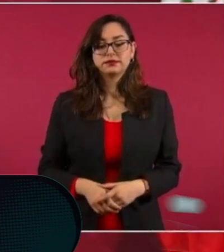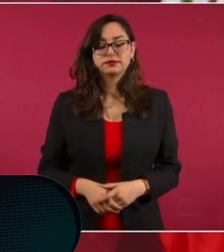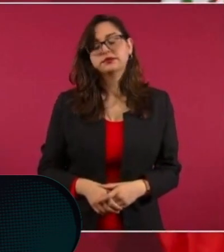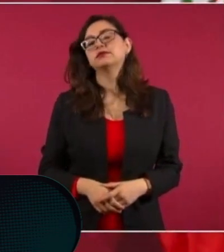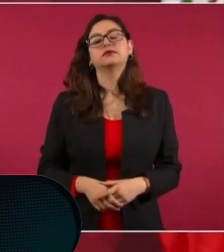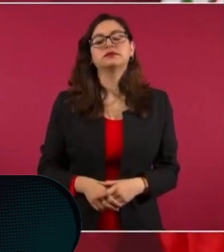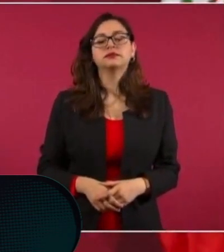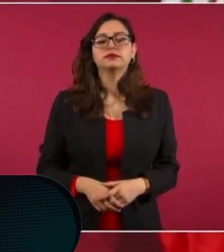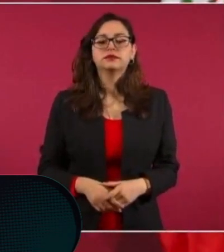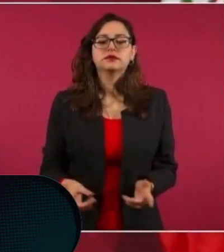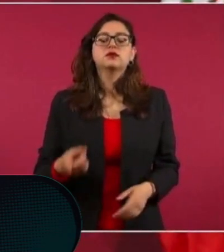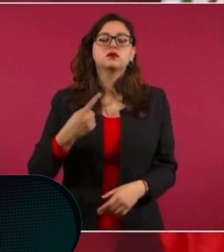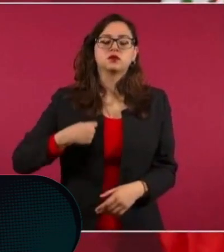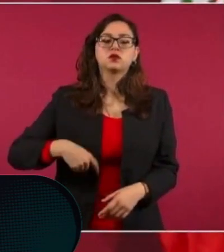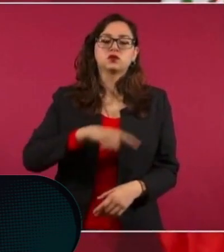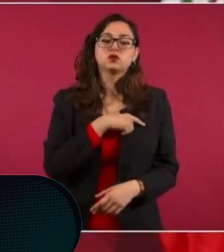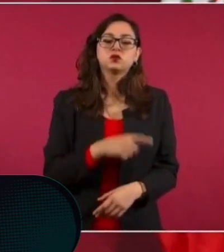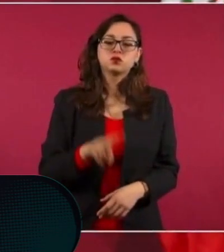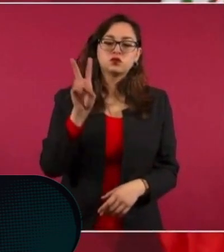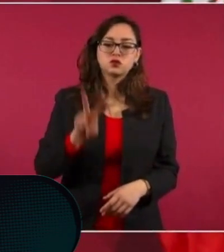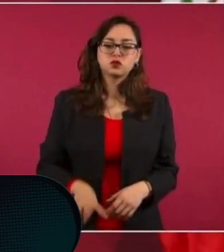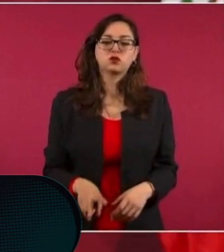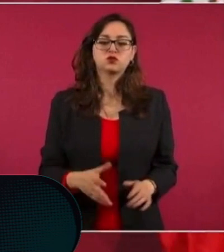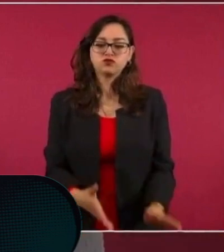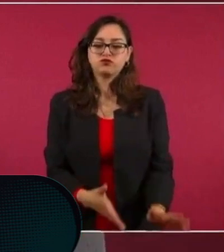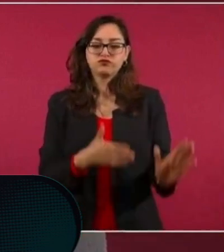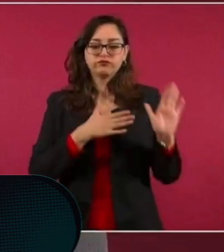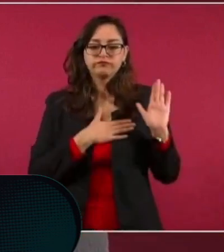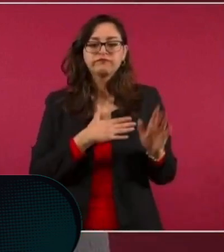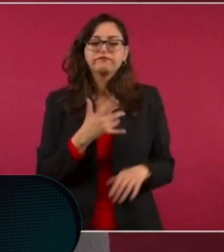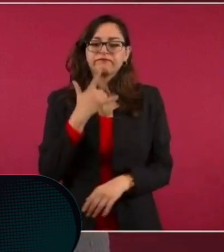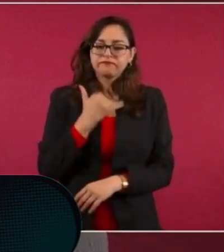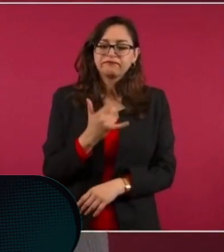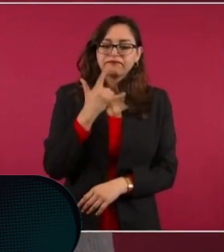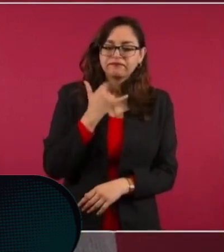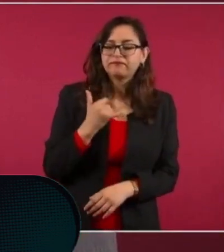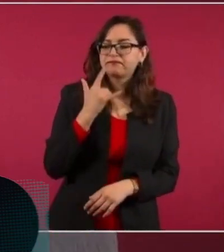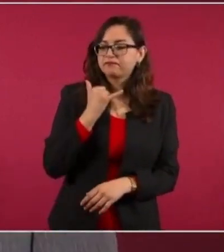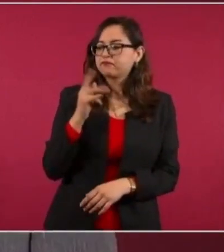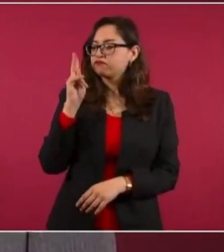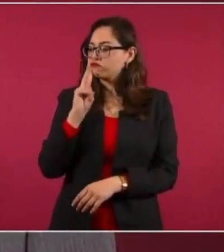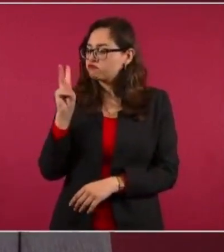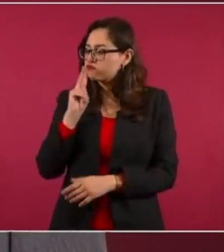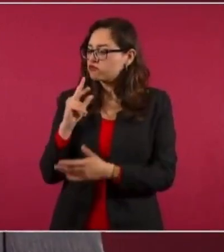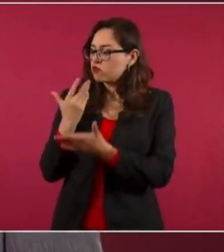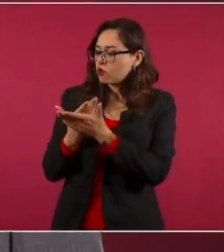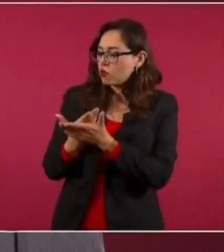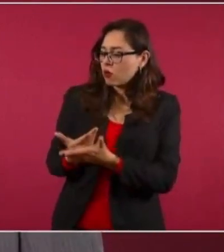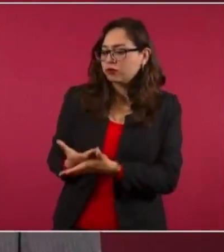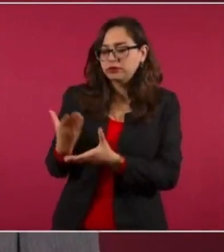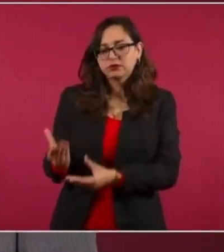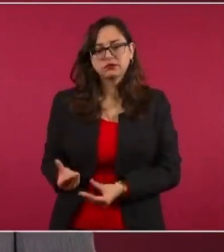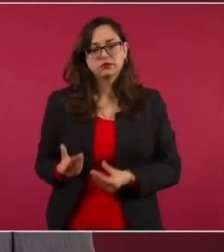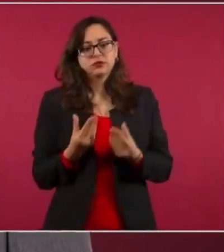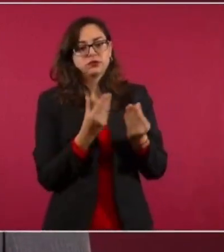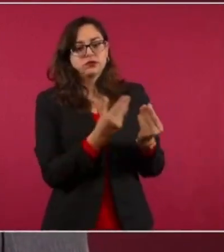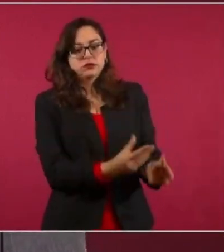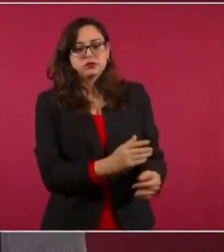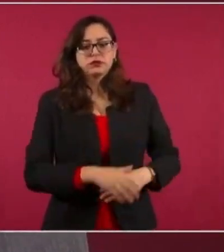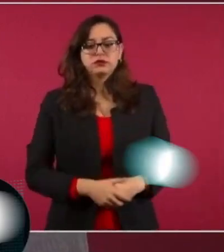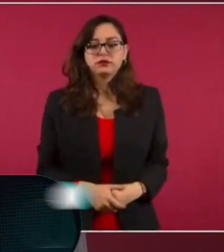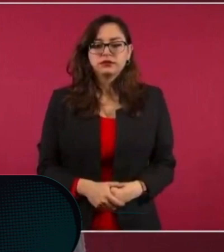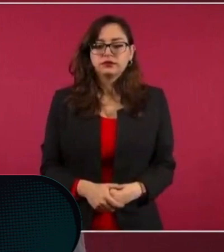Nosotros tenemos el compromiso de aclarar esta situación. Hice el compromiso con los padres, pero además hice el